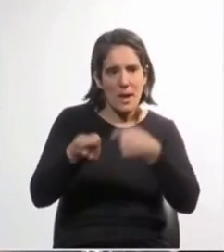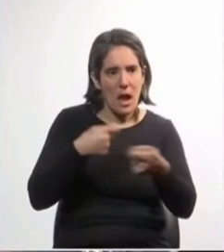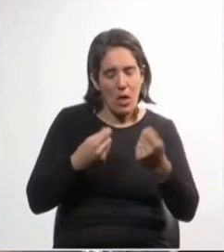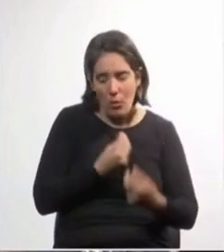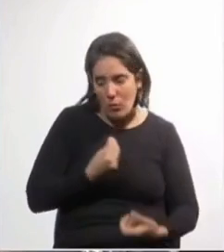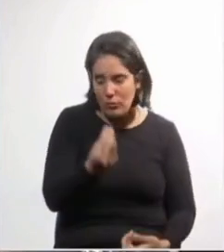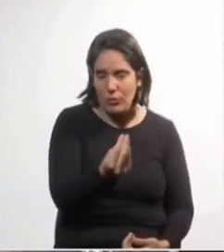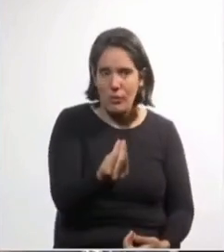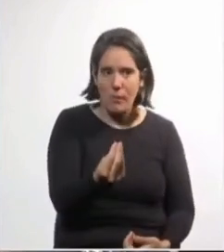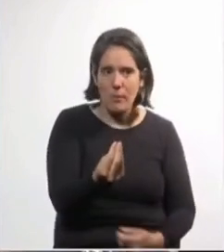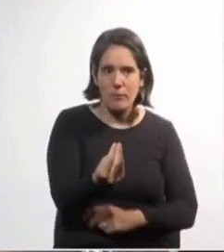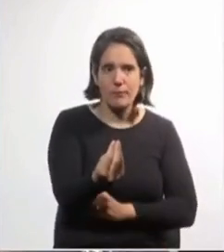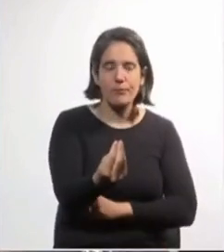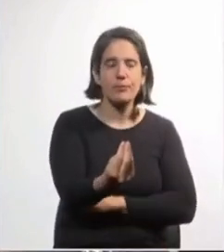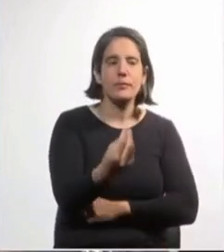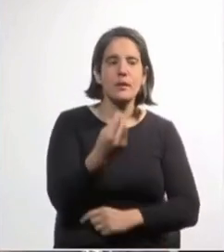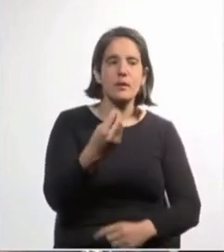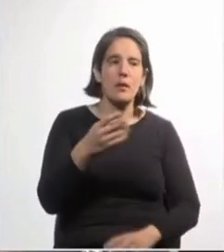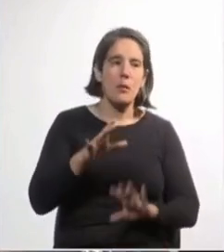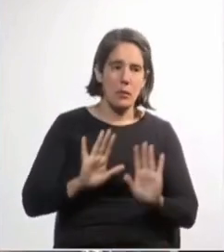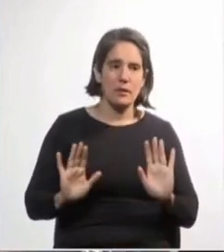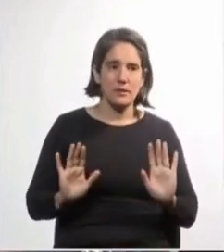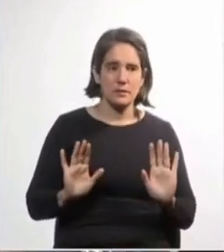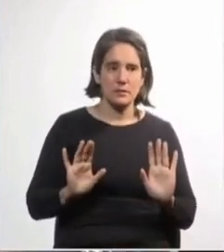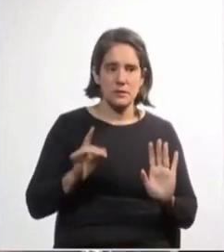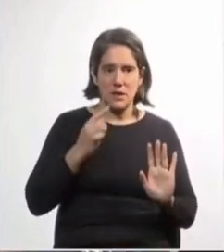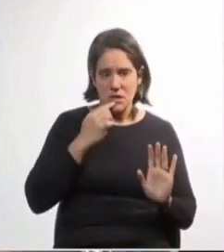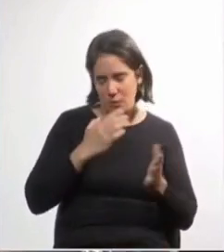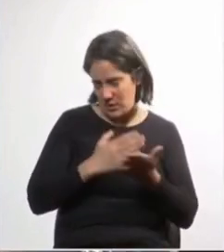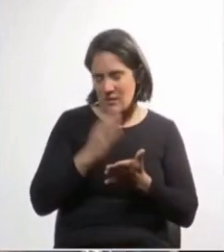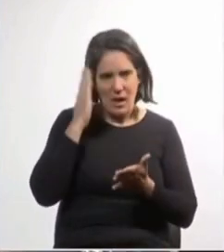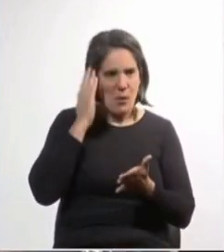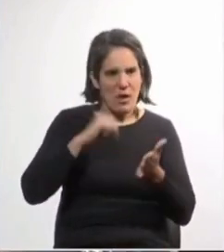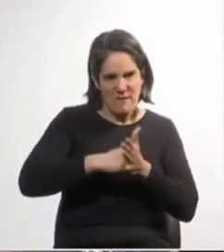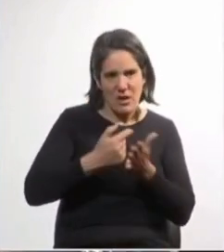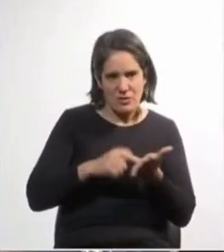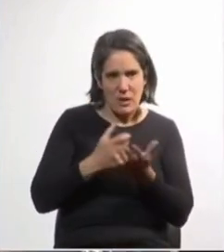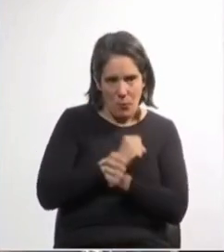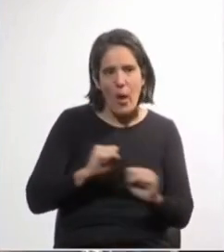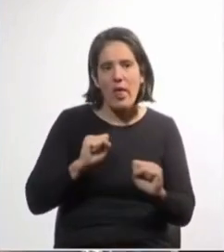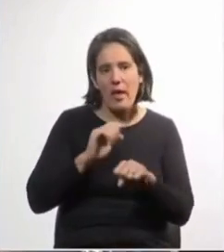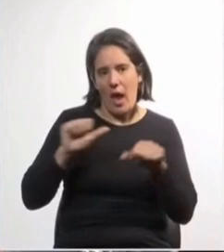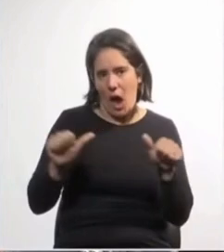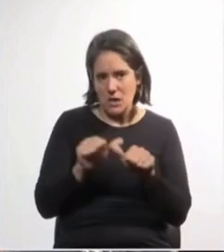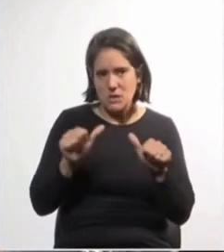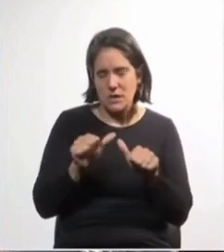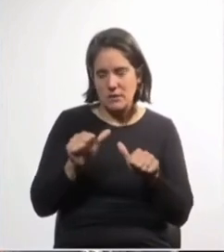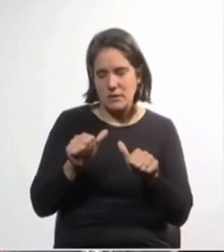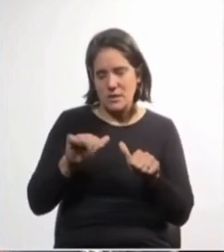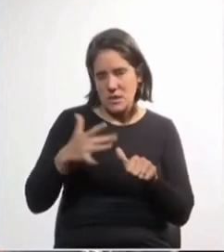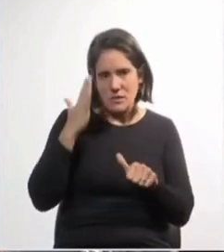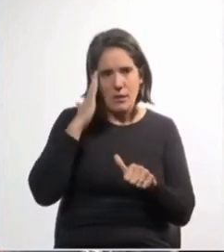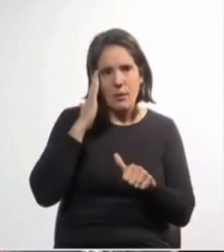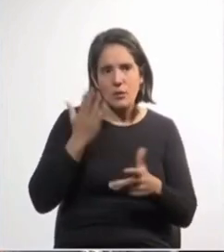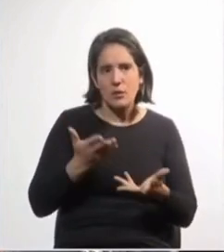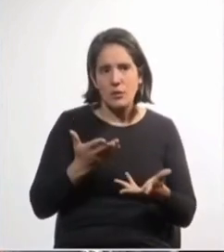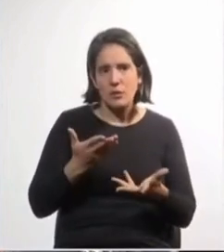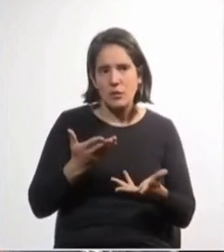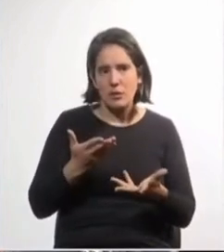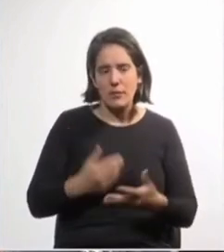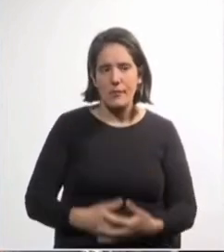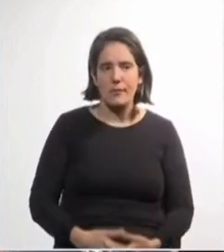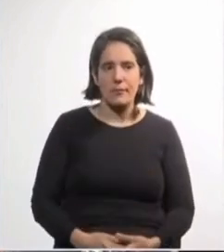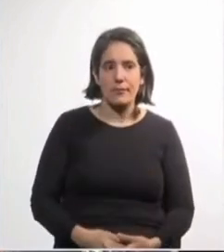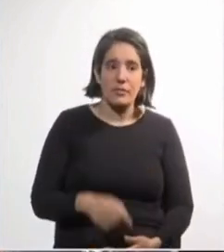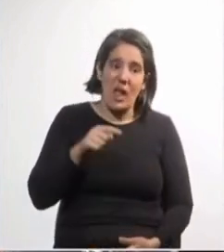disponible para el Banco Central, que tiene la espalda y la capacidad financiera más que suficiente como para